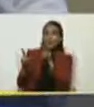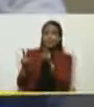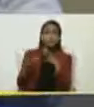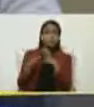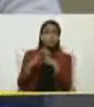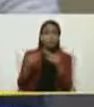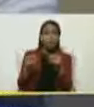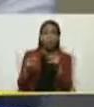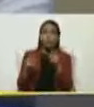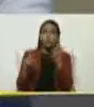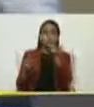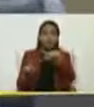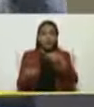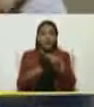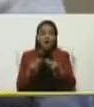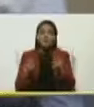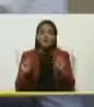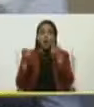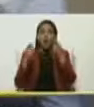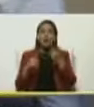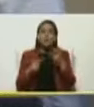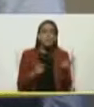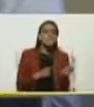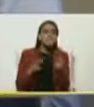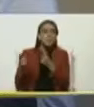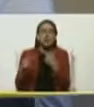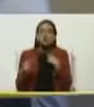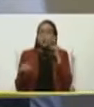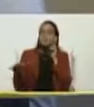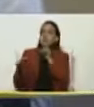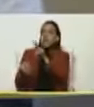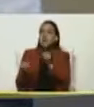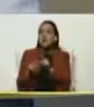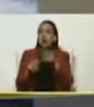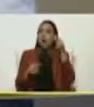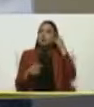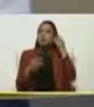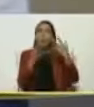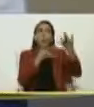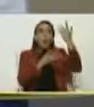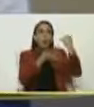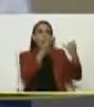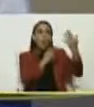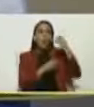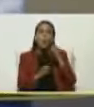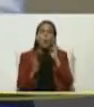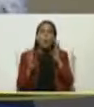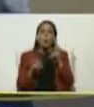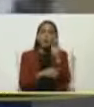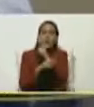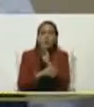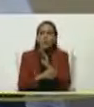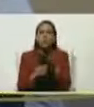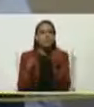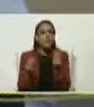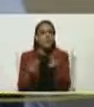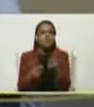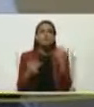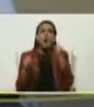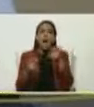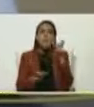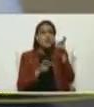logran trasladarlo a uno para el momento. Todo, cuidaron muchos detalles. Aquí tenemos muchos